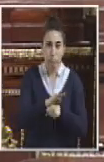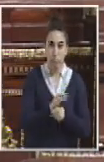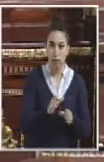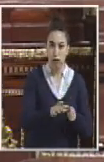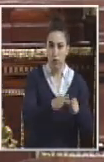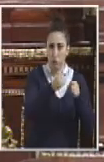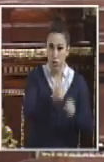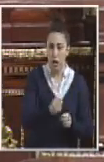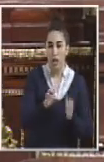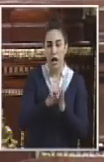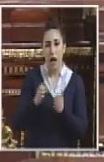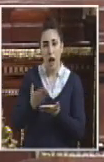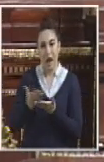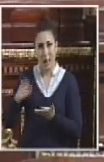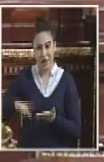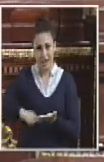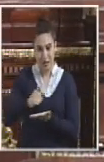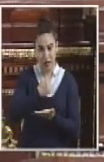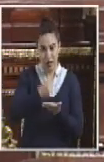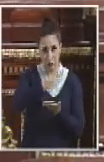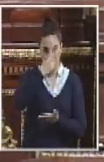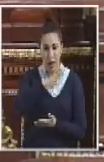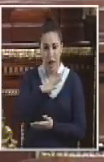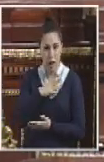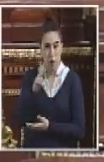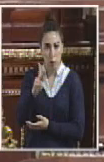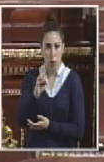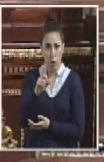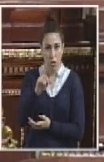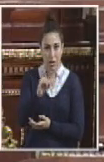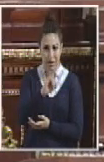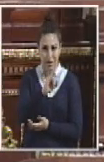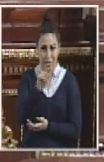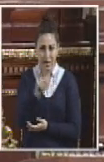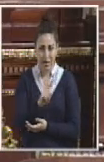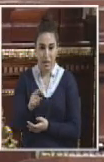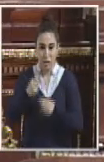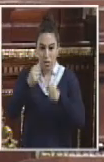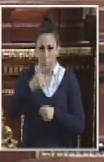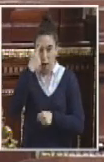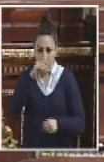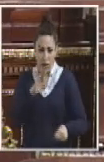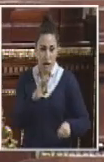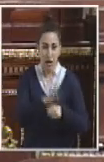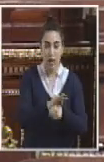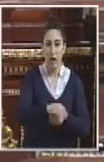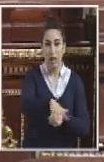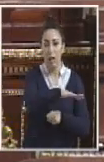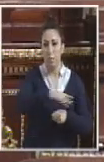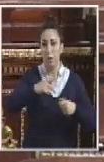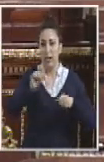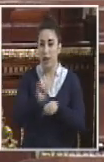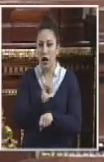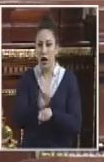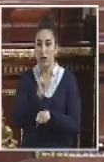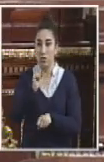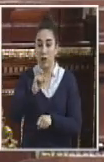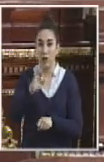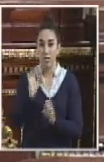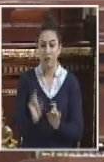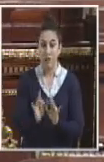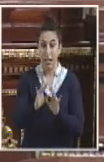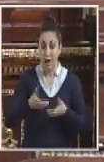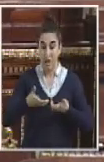ya contrató una póliza de seguro para cubrir los daños a autos causados por baches. Bien podría contratar